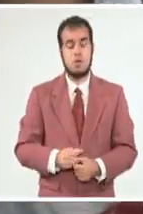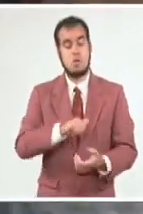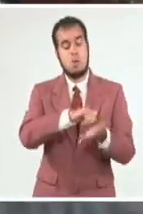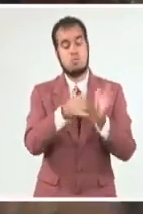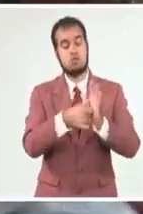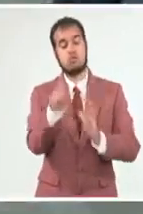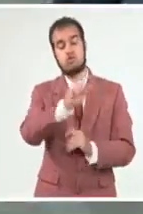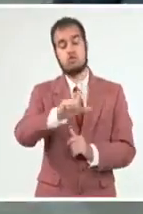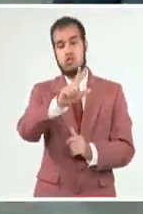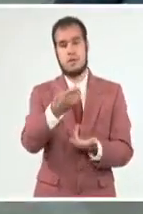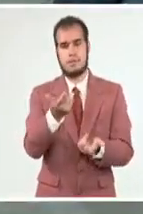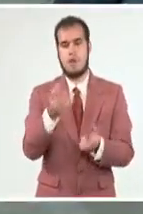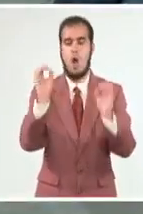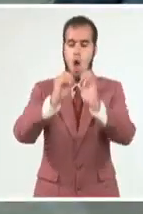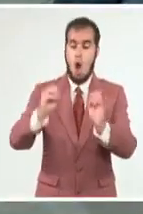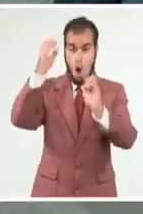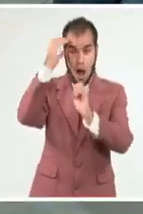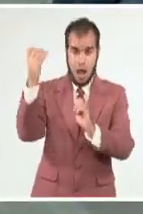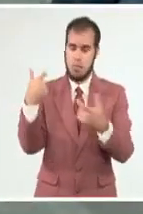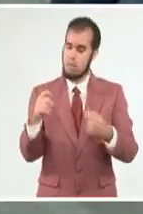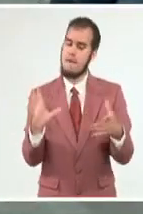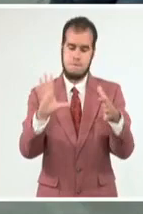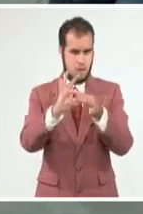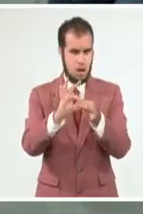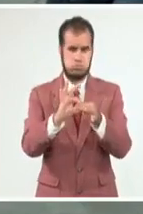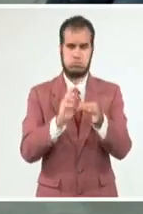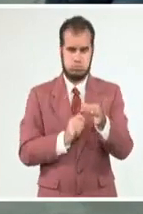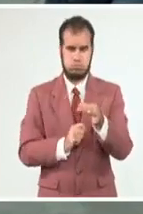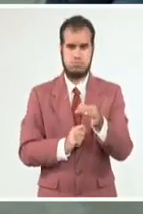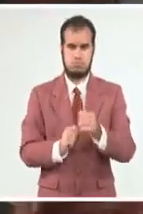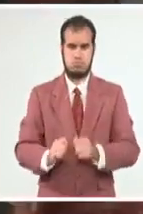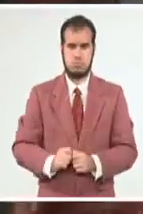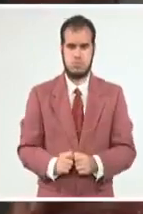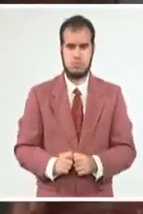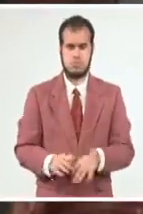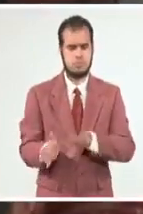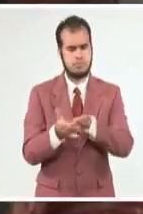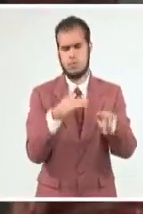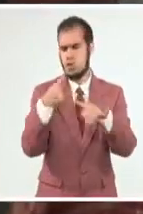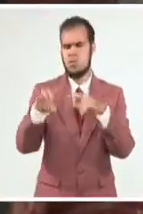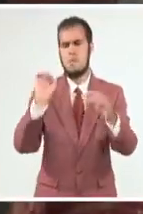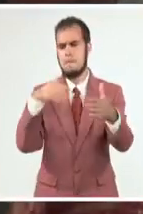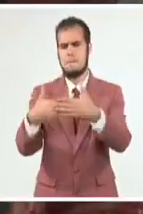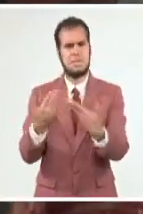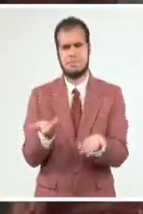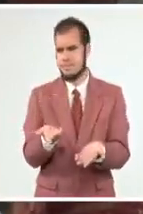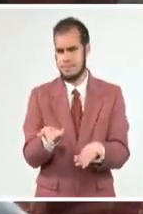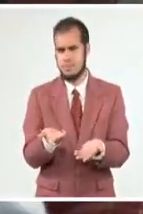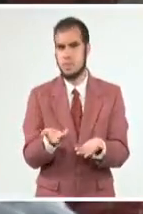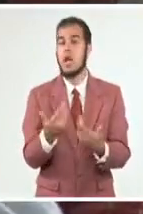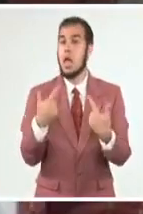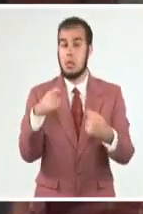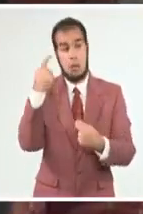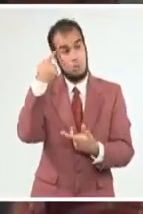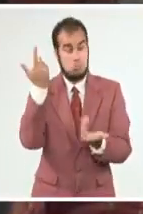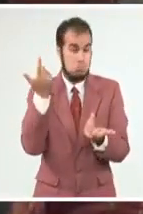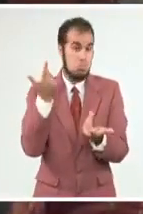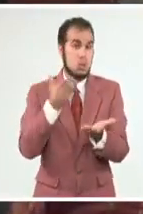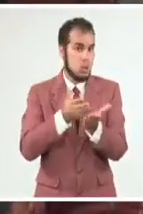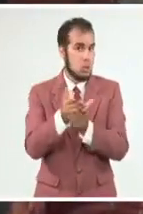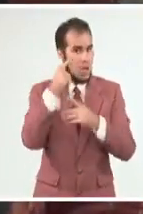las organizaciones políticas de masa que tenemos ahí. Y de manera ya empresarial, tal vez habría que seguir